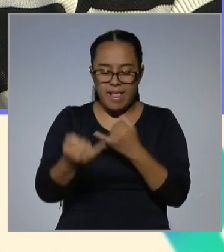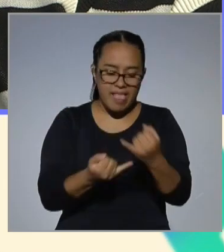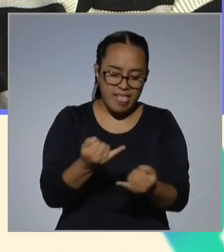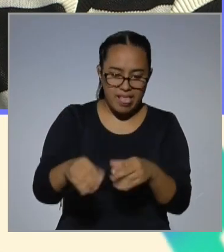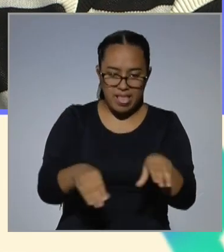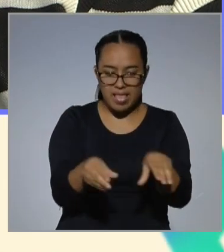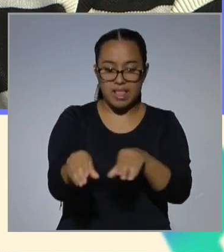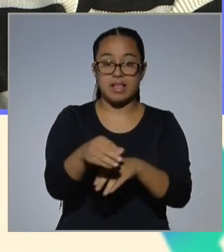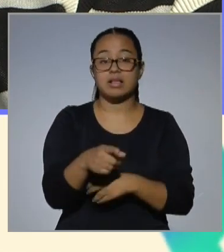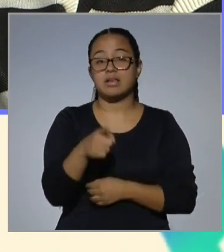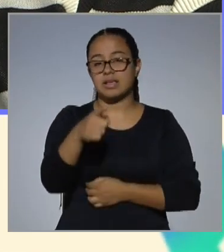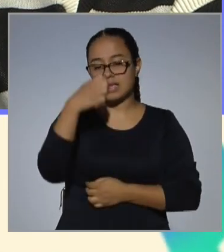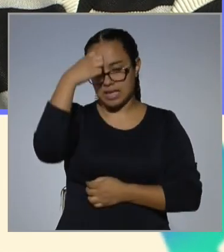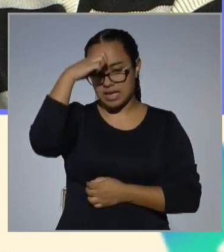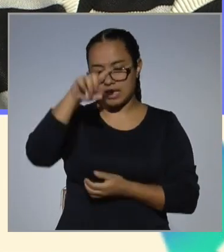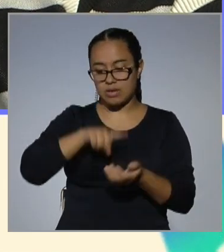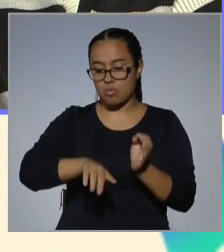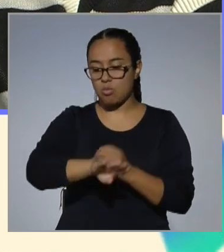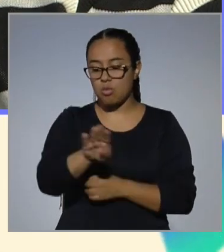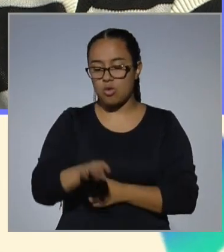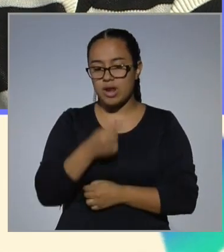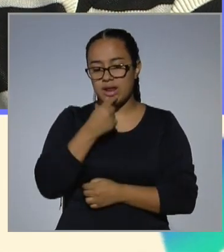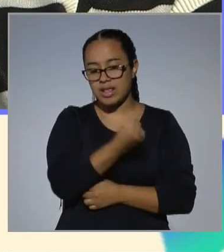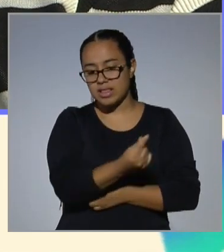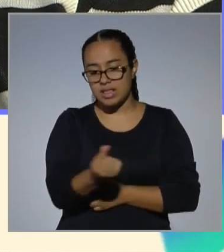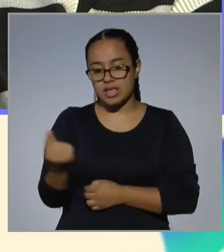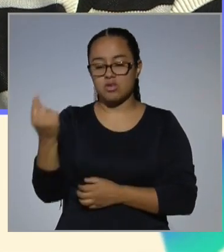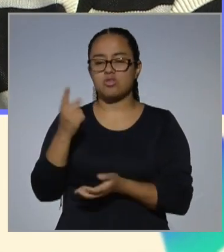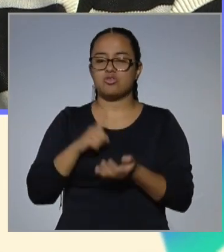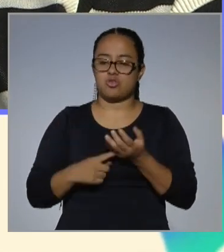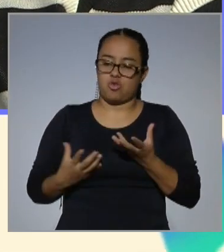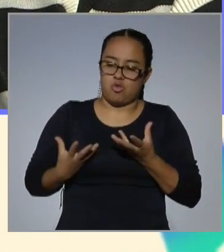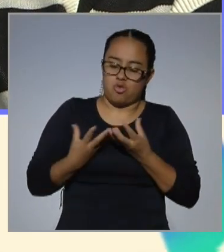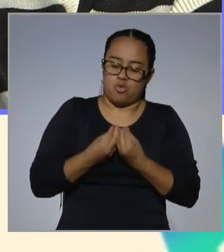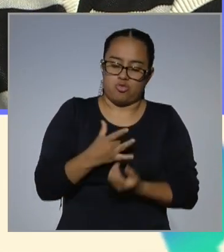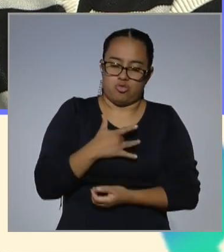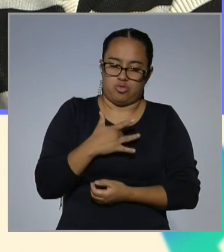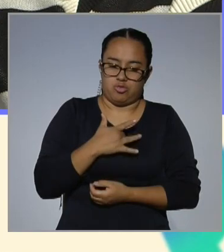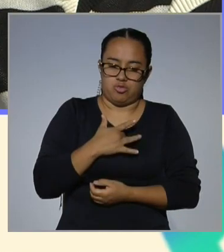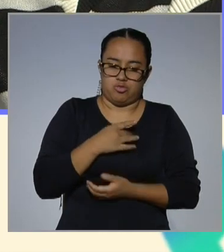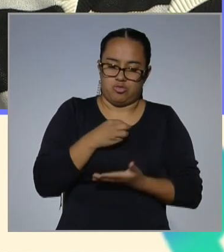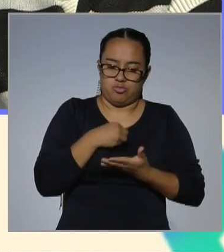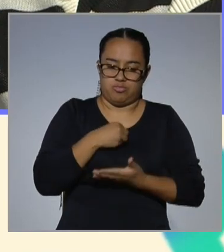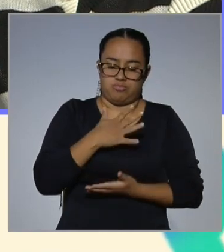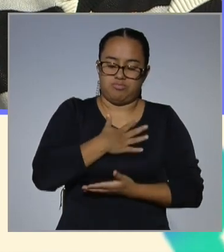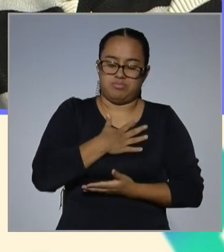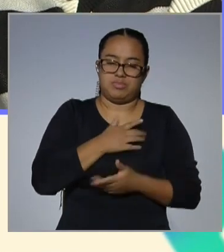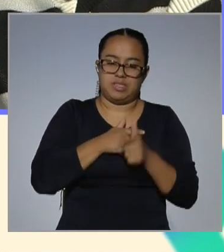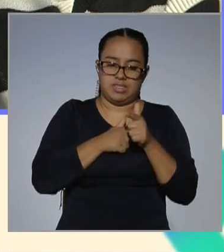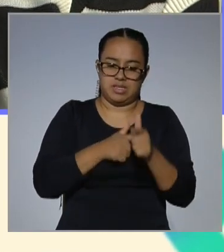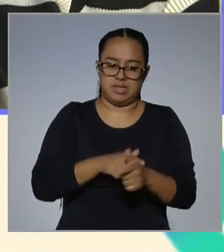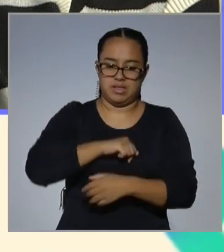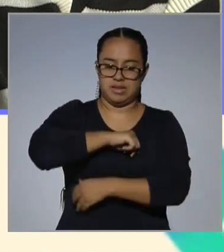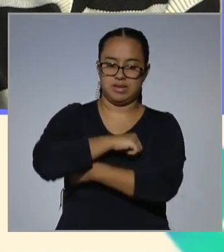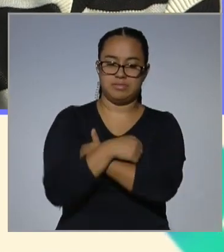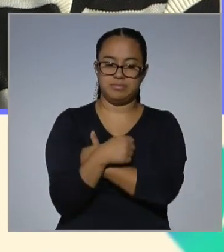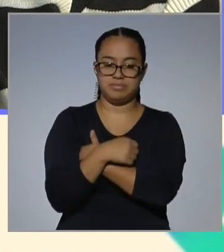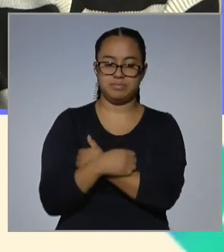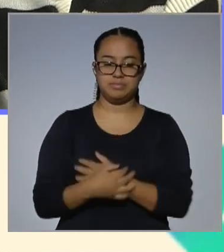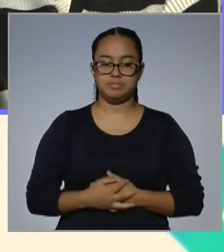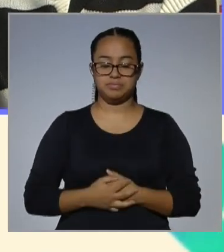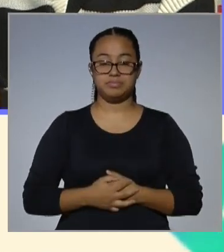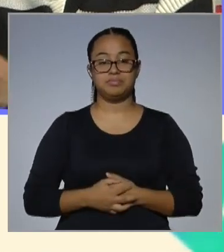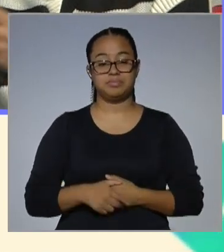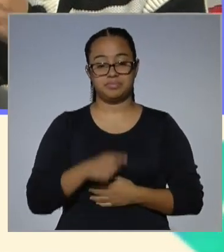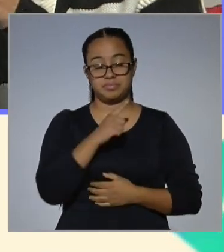no extraña al difuntito? ¿Quién de él se puede olvidar? Viven aquí juntito del corazón que no se deja de palpitar. Sí,